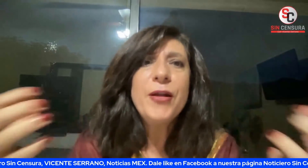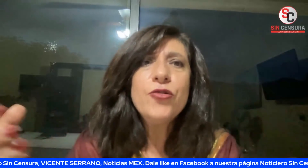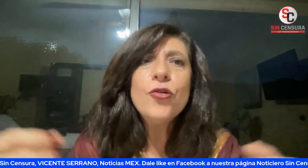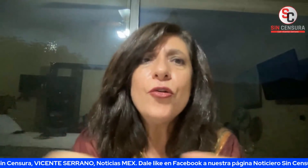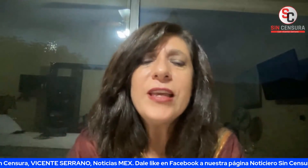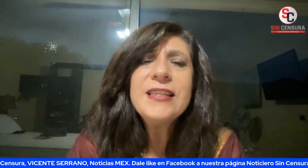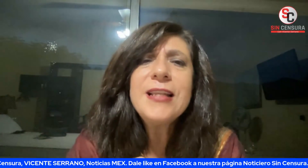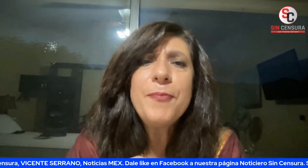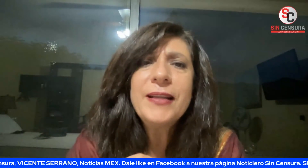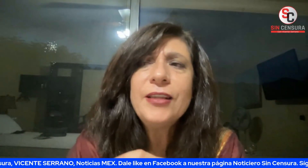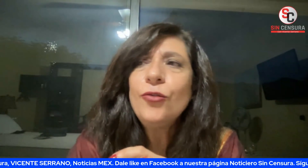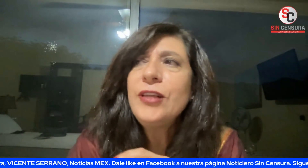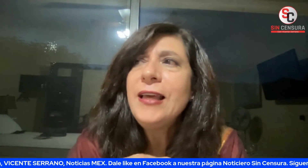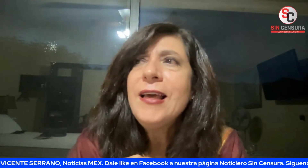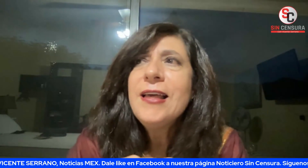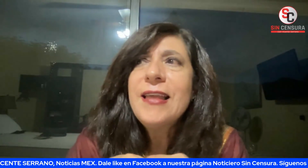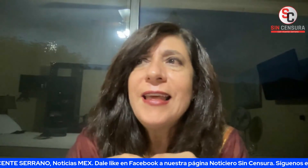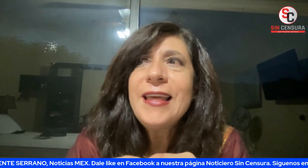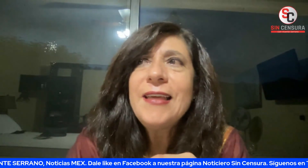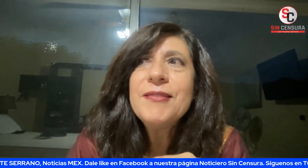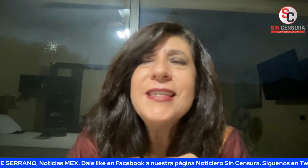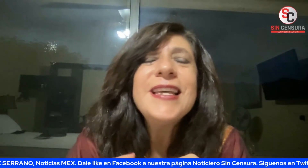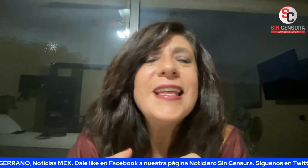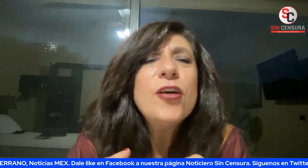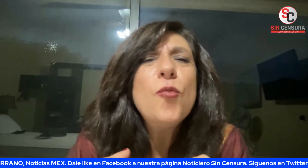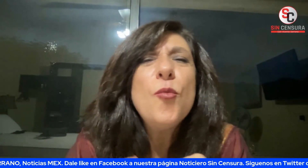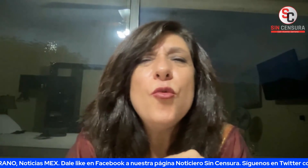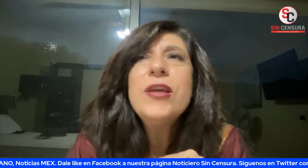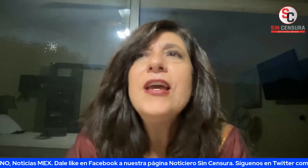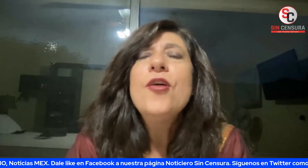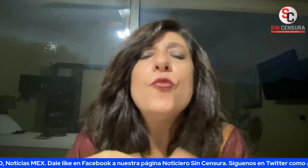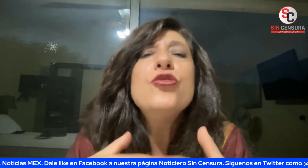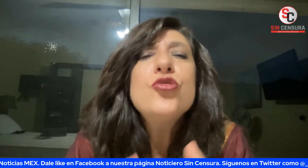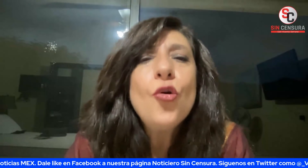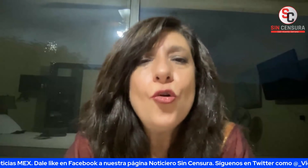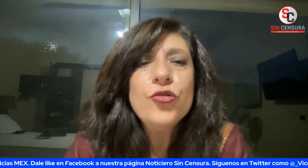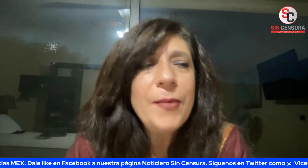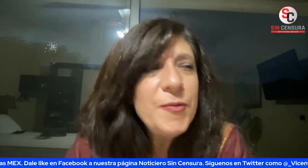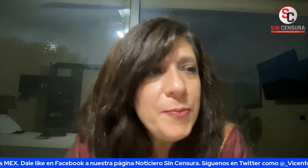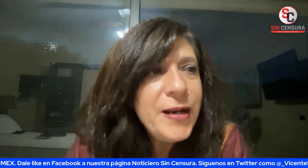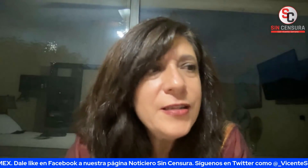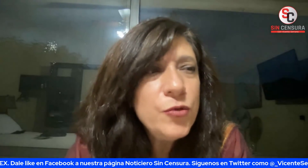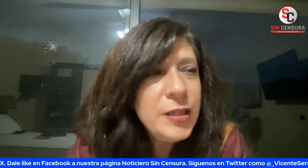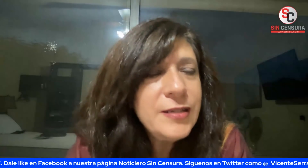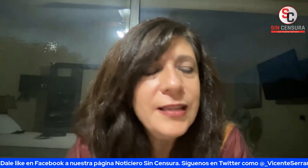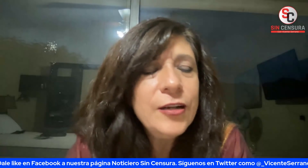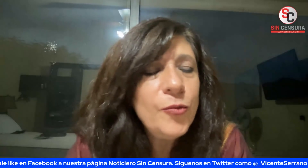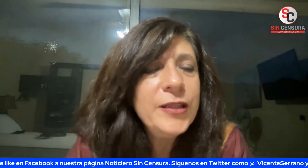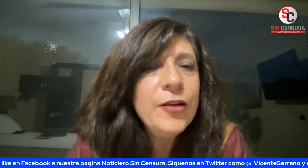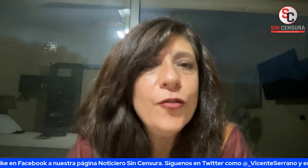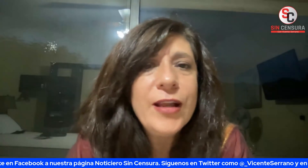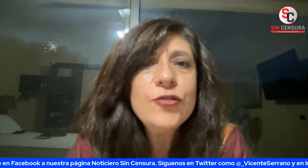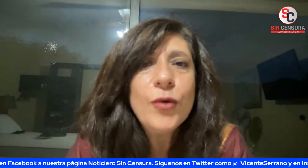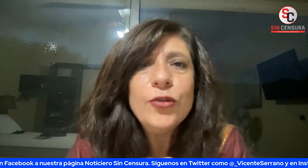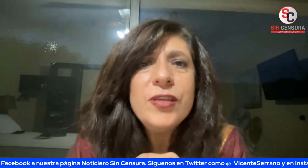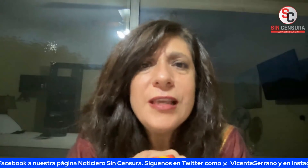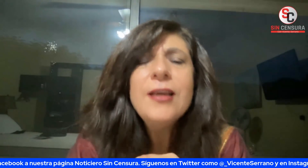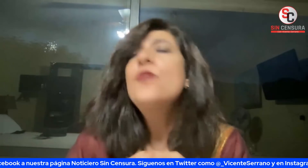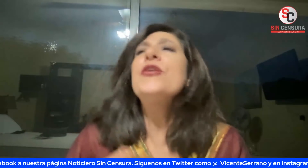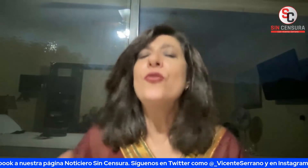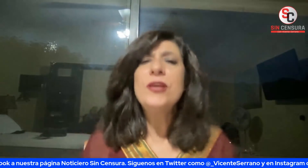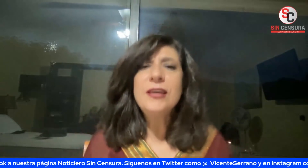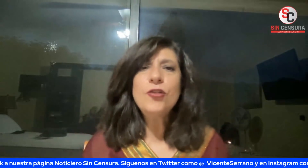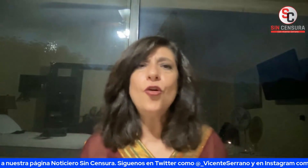también, pero yo creo que esa es la parte donde sí se quedan como muy solos. A mí me parece muy interesante el comentario de Horacio cuando